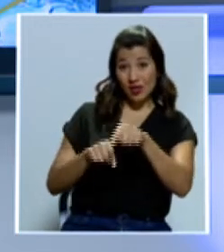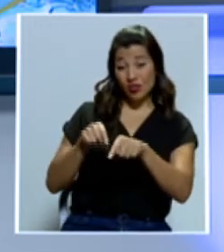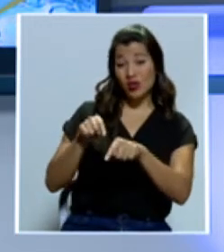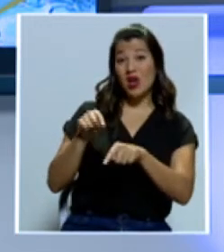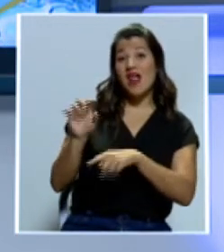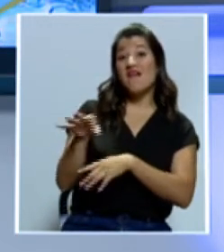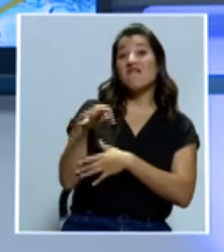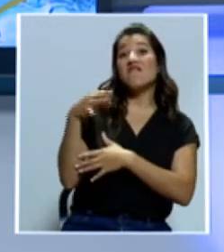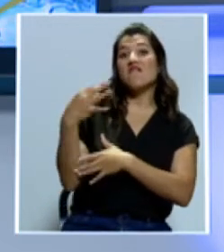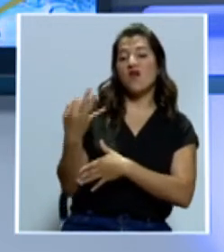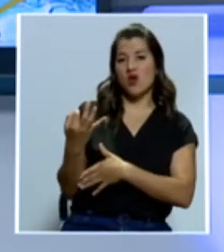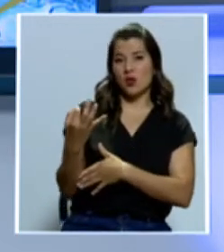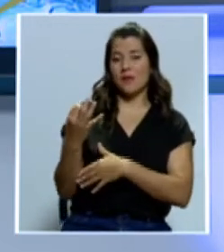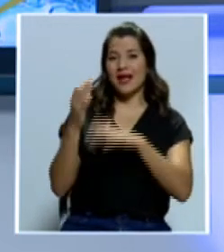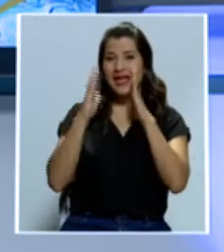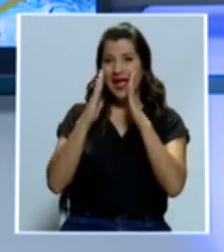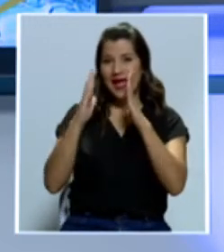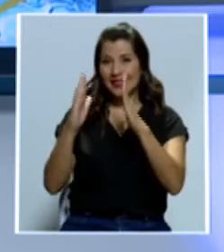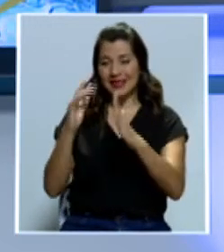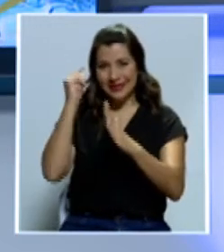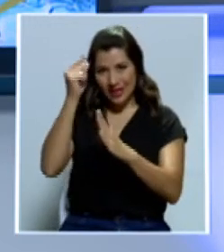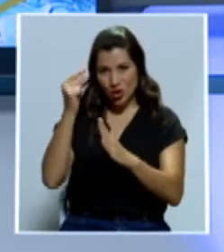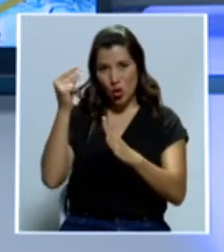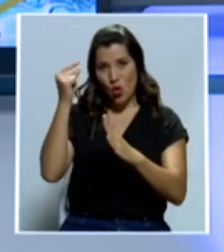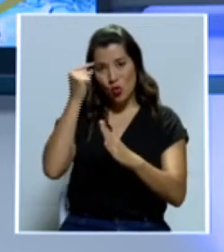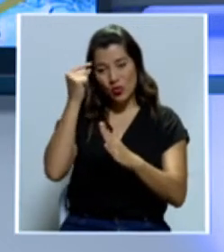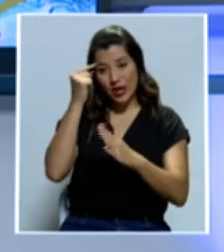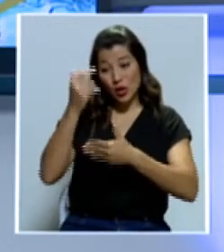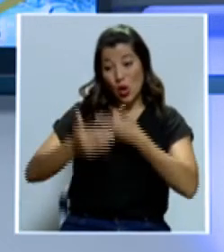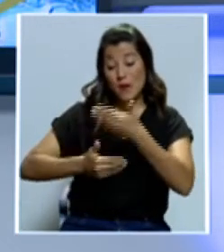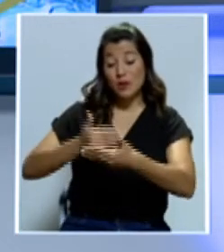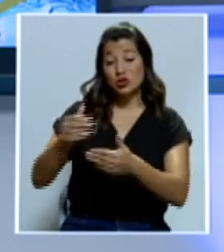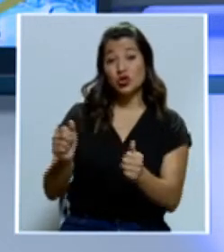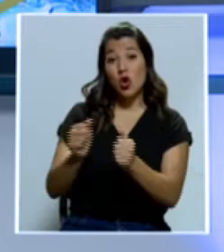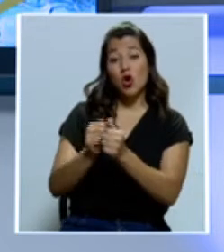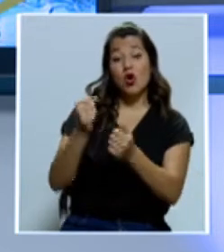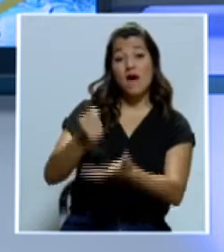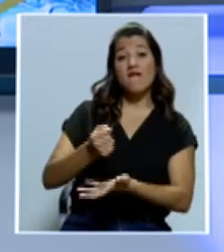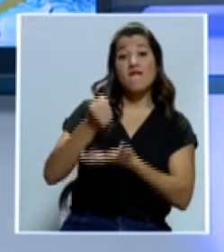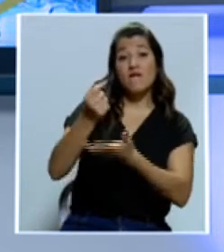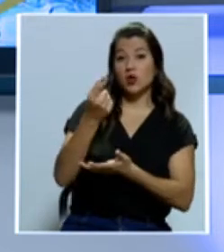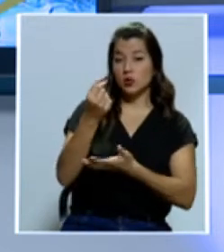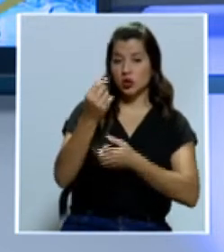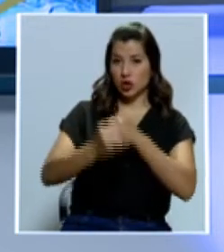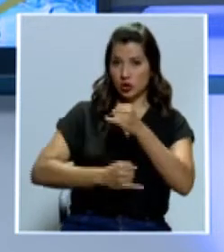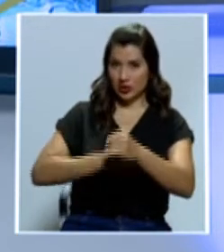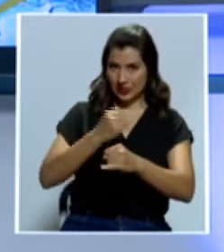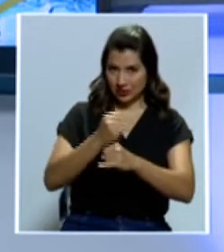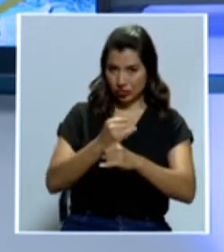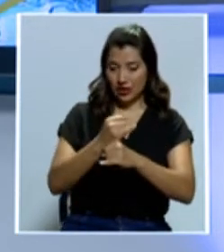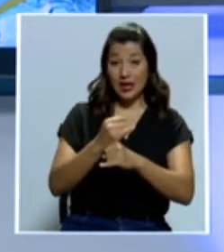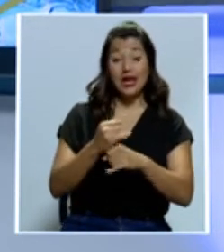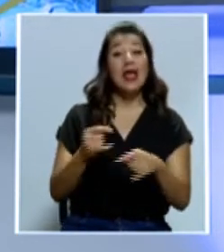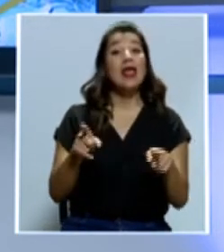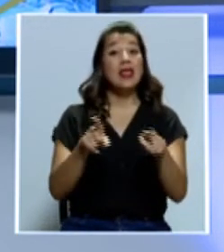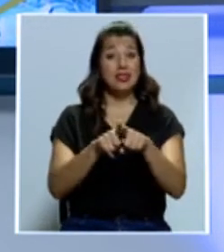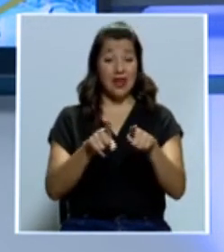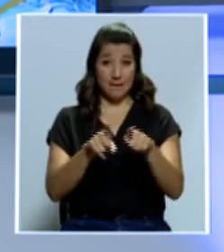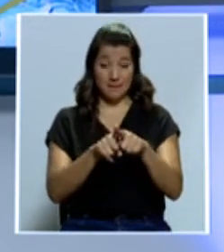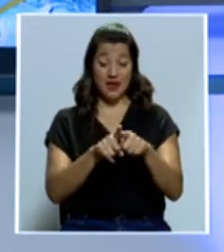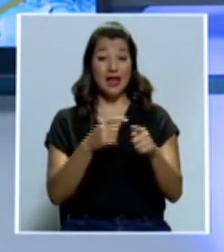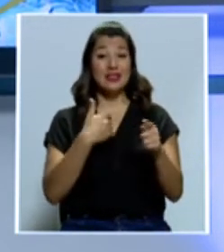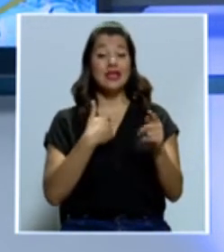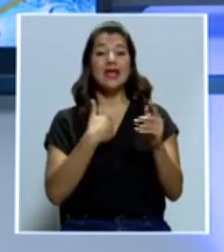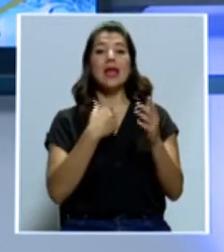Poder Ejecutivo a la negociación con el Fondo Monetario Internacional, además de su lista de proyectos convocados para